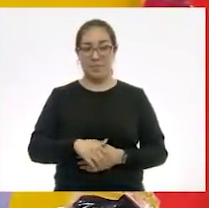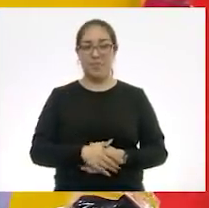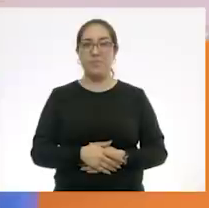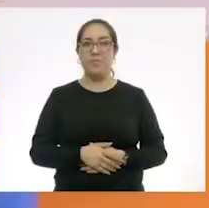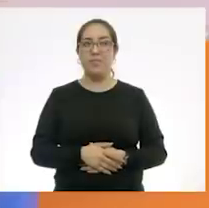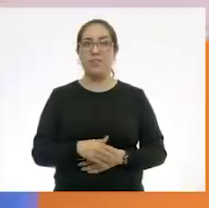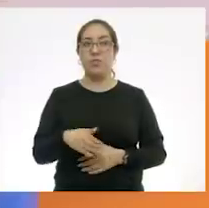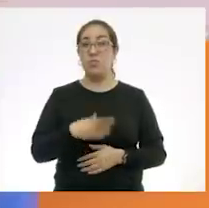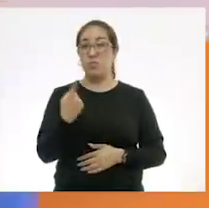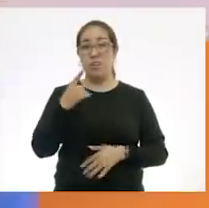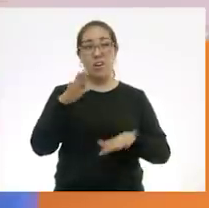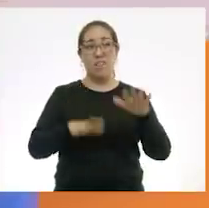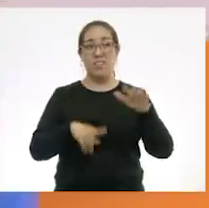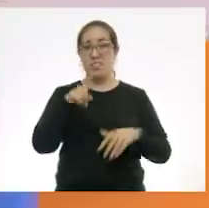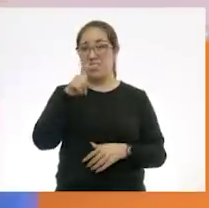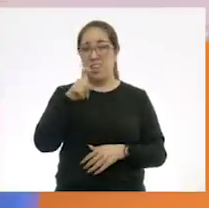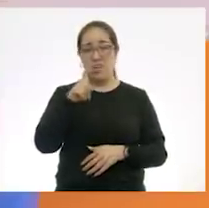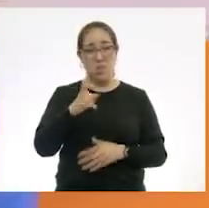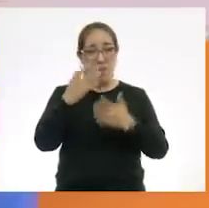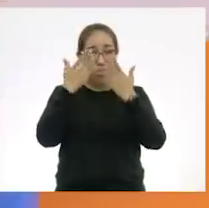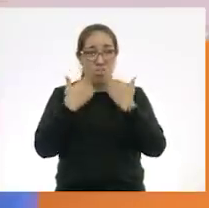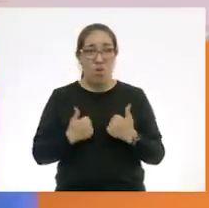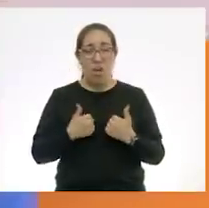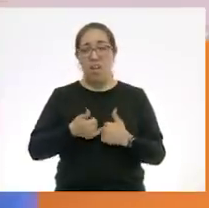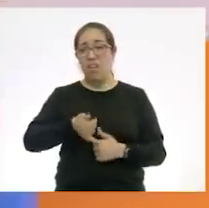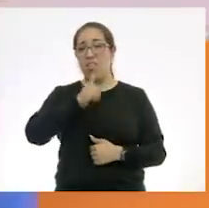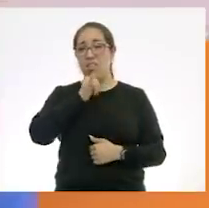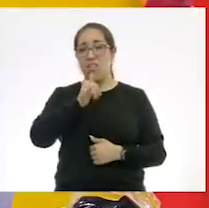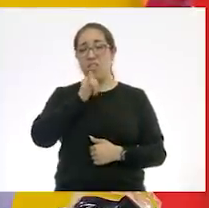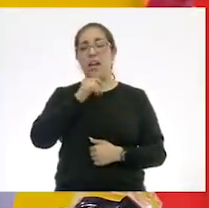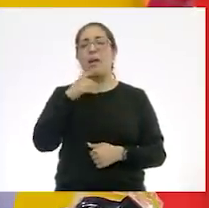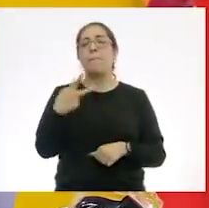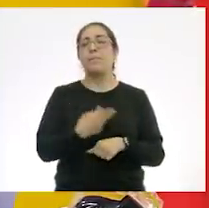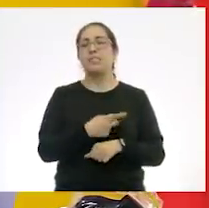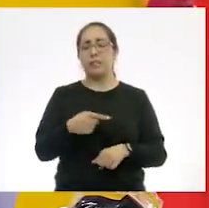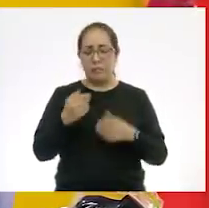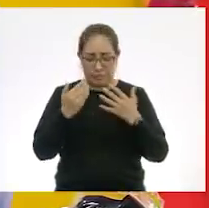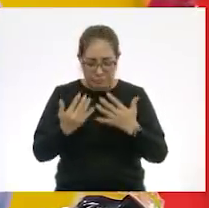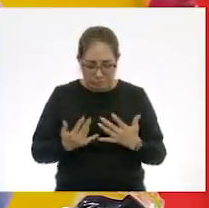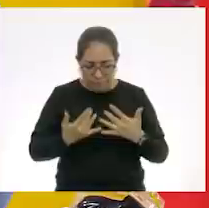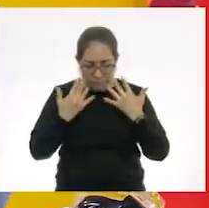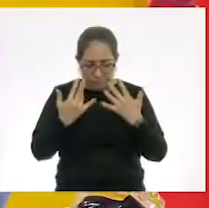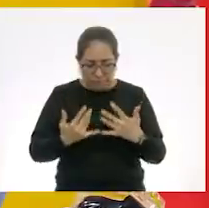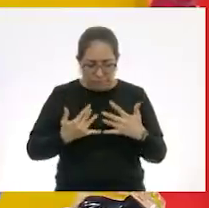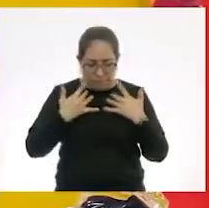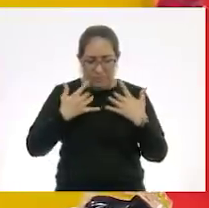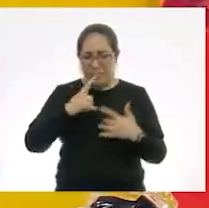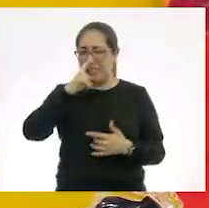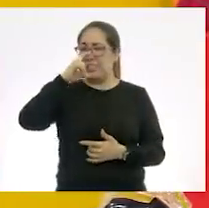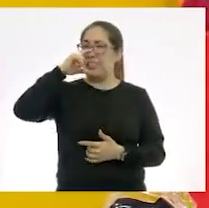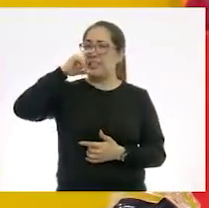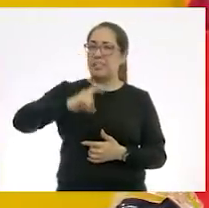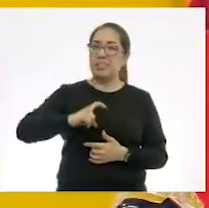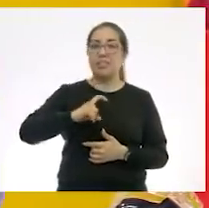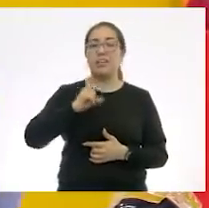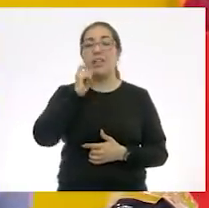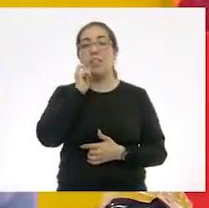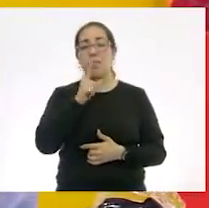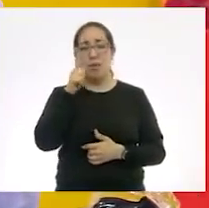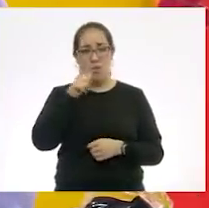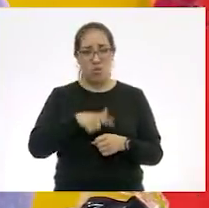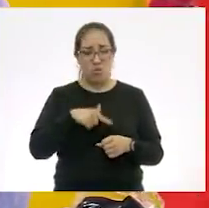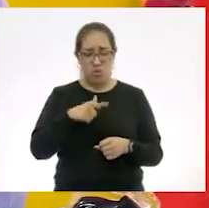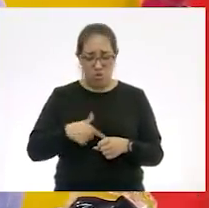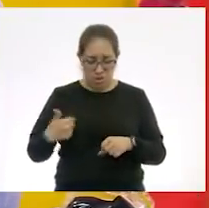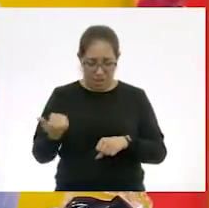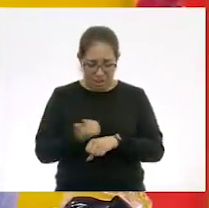cuando no tomamos mucha agua, huele feo. Sí, es más intenso el olor. Y además el color está más concentrado. Exacto, es más